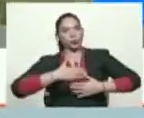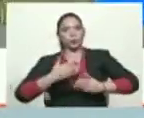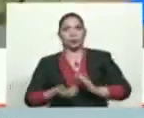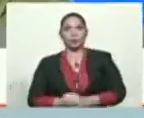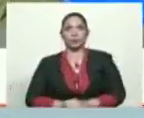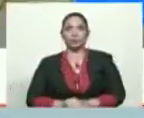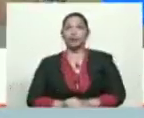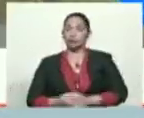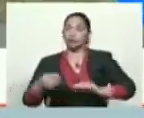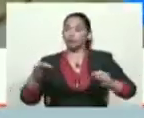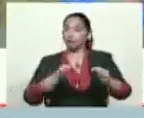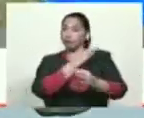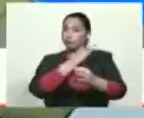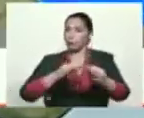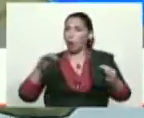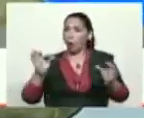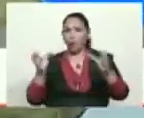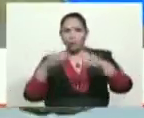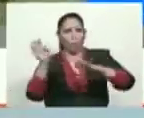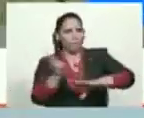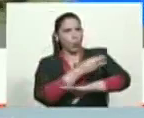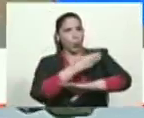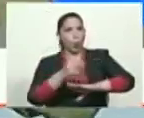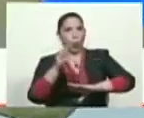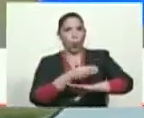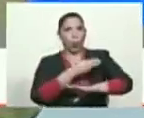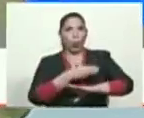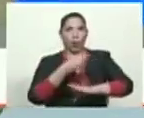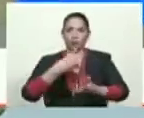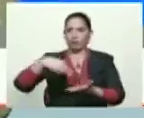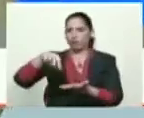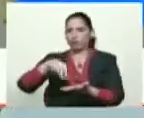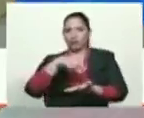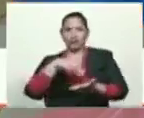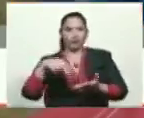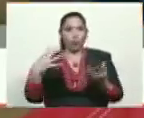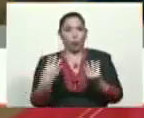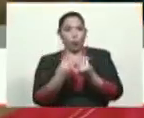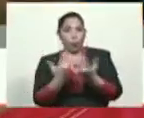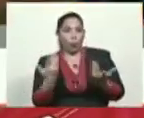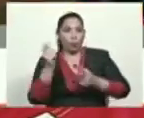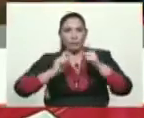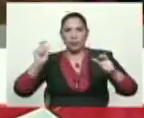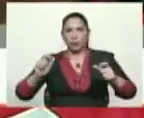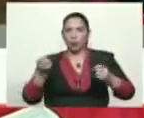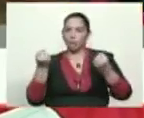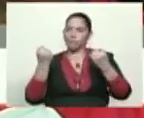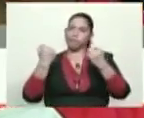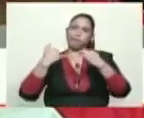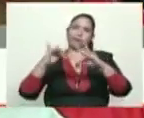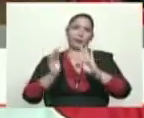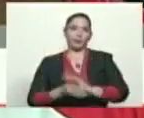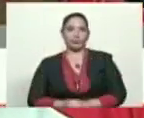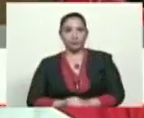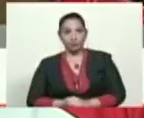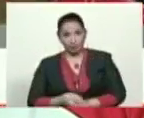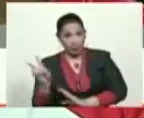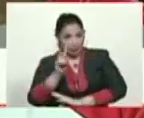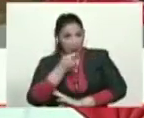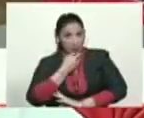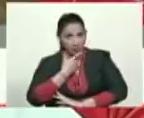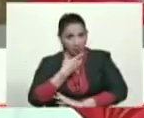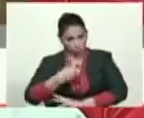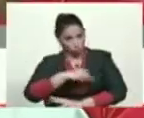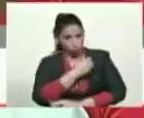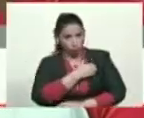ponerle orquestas a la gente grupos musicales ponerse a bailar con la gente cuántas cosas no es la venezuela bella que queremos